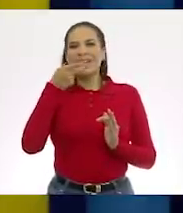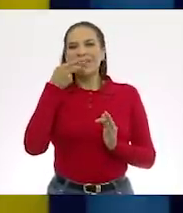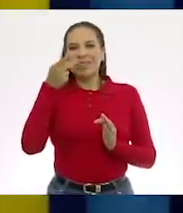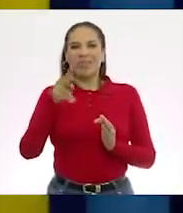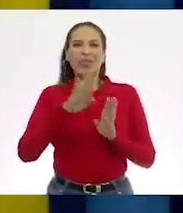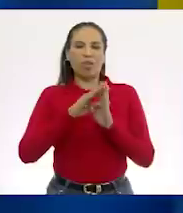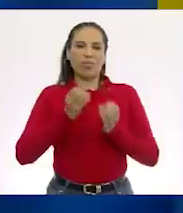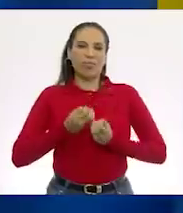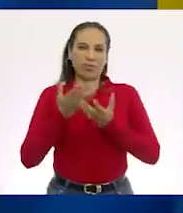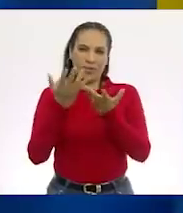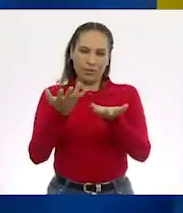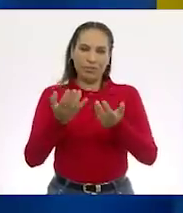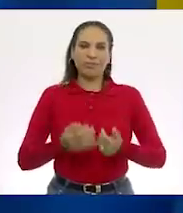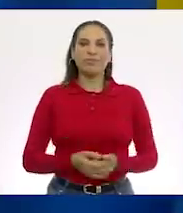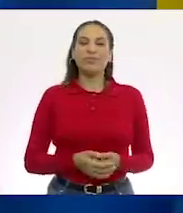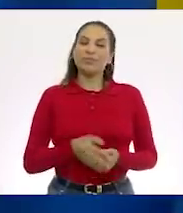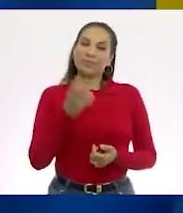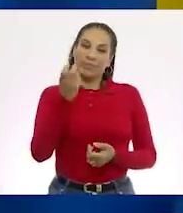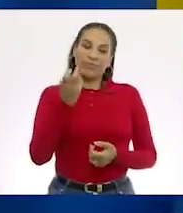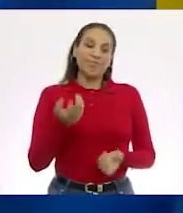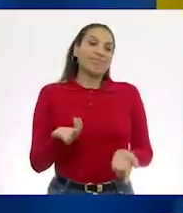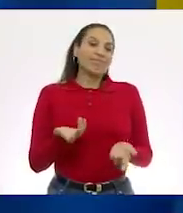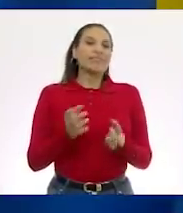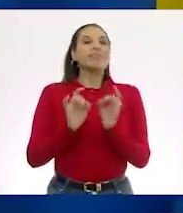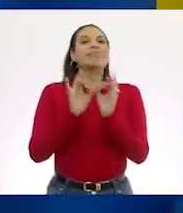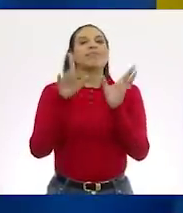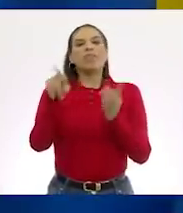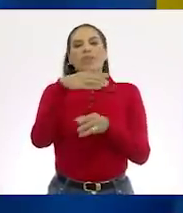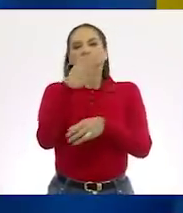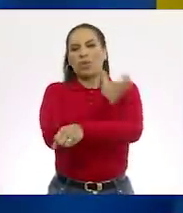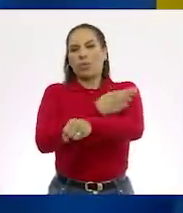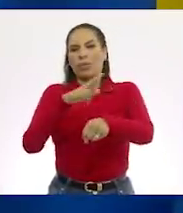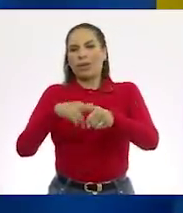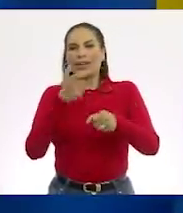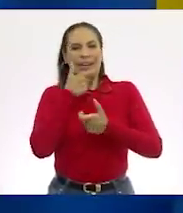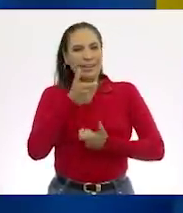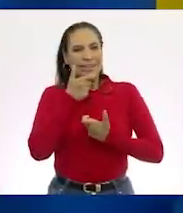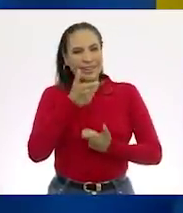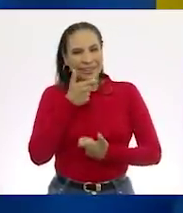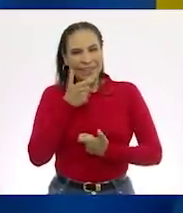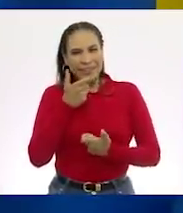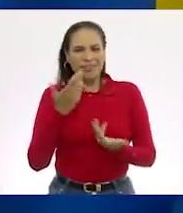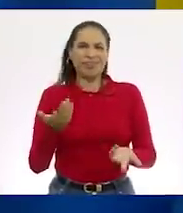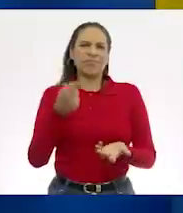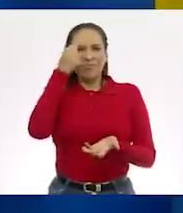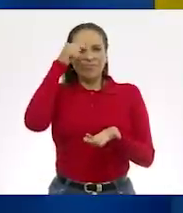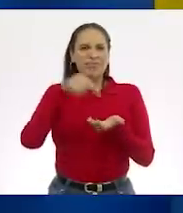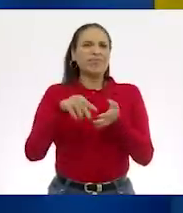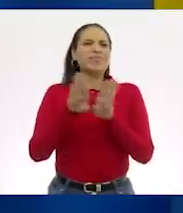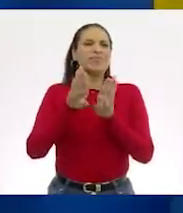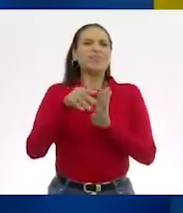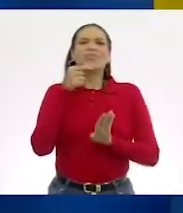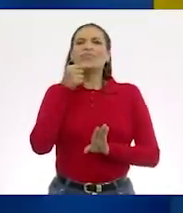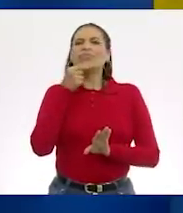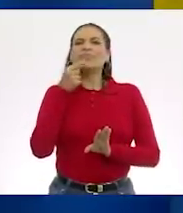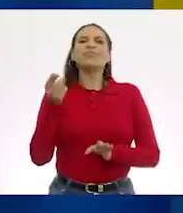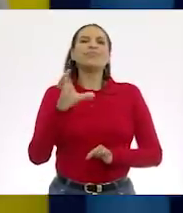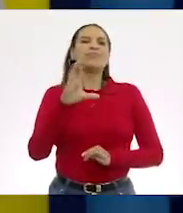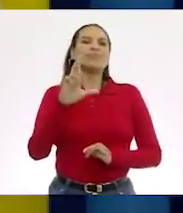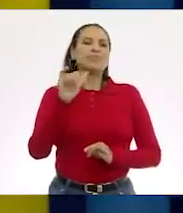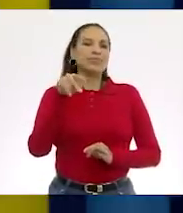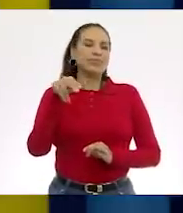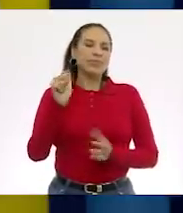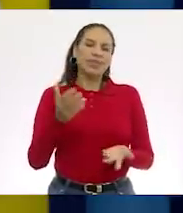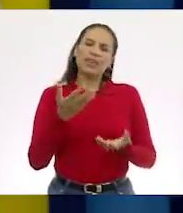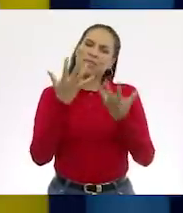poema. Exactamente. Pero entonces, los compañeritos se ríen. ¿Cómo crees que se sintió Cristina?